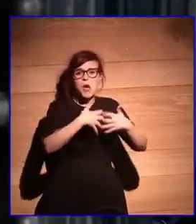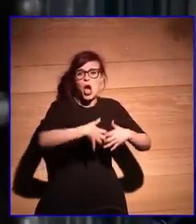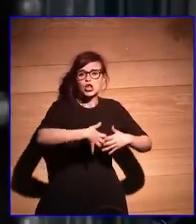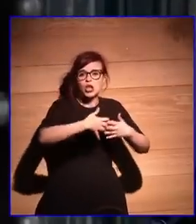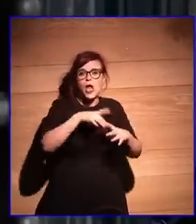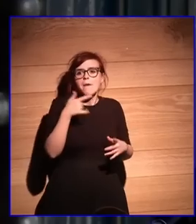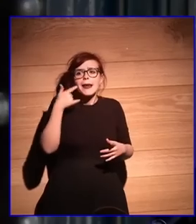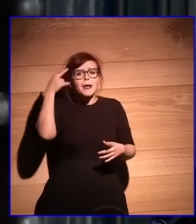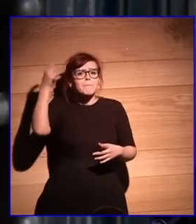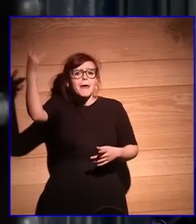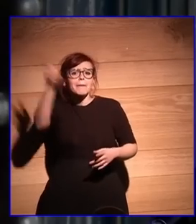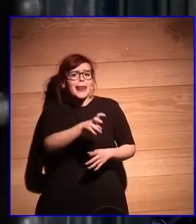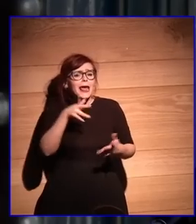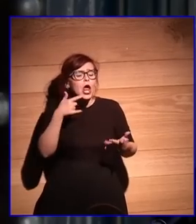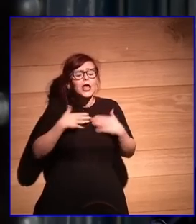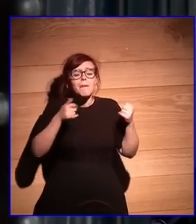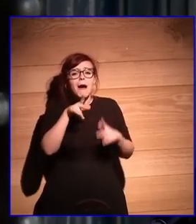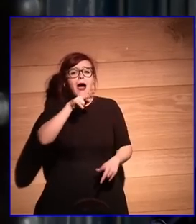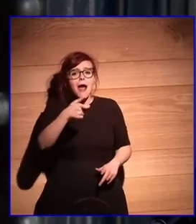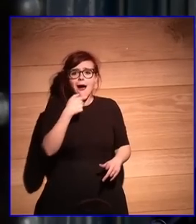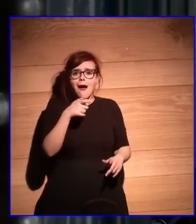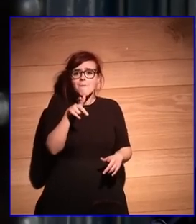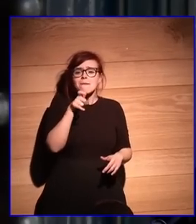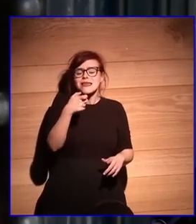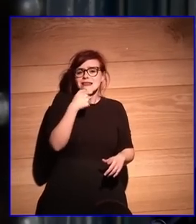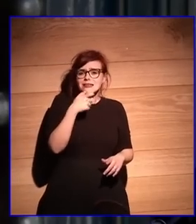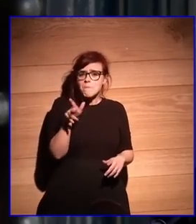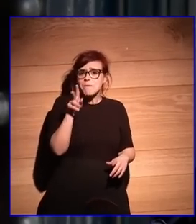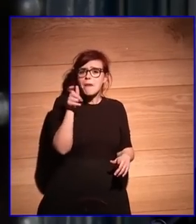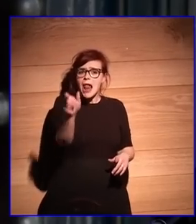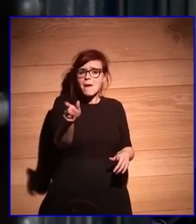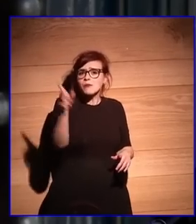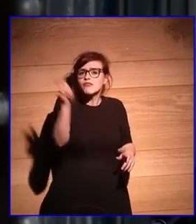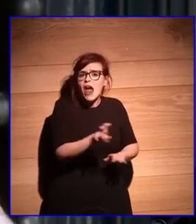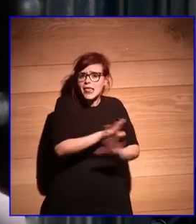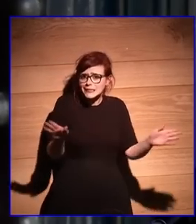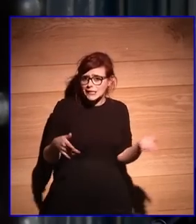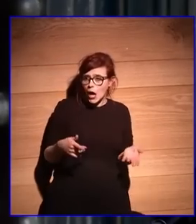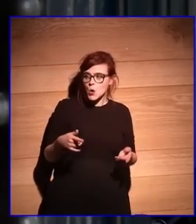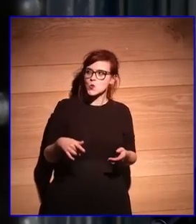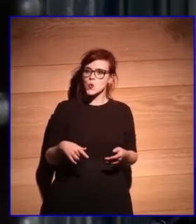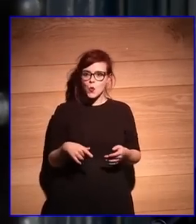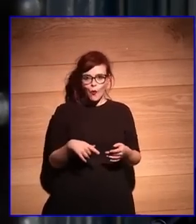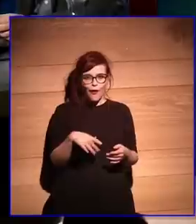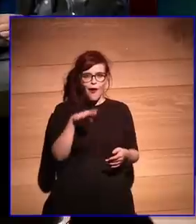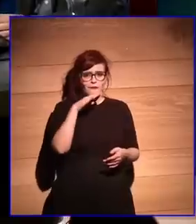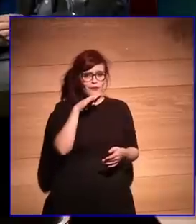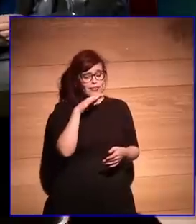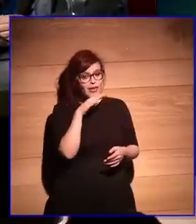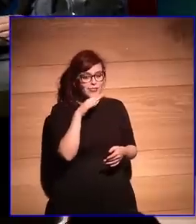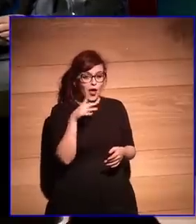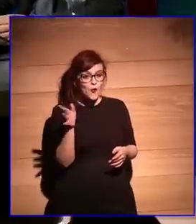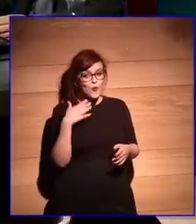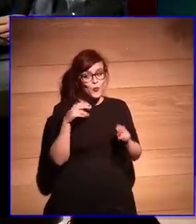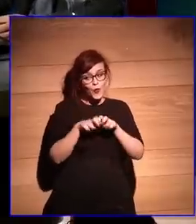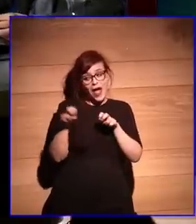lo que me viene. En lo que ella tiene... Ostras, se ha enfadado. Malvado. Se ha enfadado. Malvado. Uy, su motor, uy, uy. Su motor... Y estoy yo a